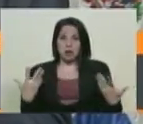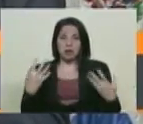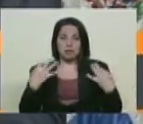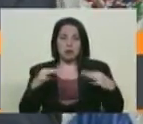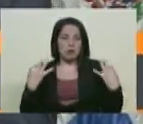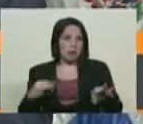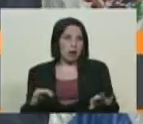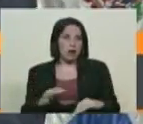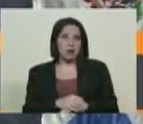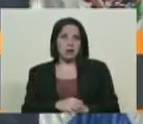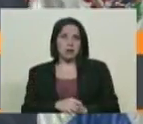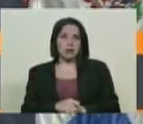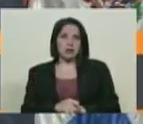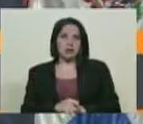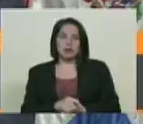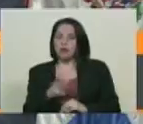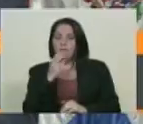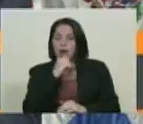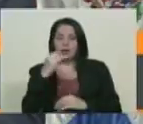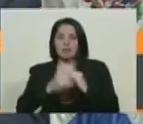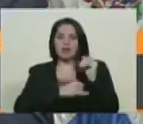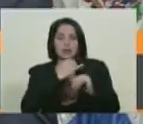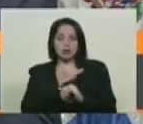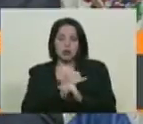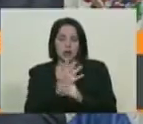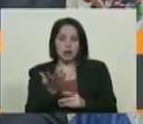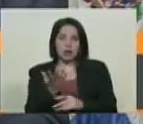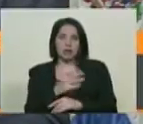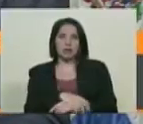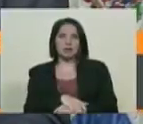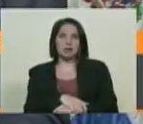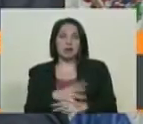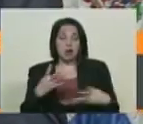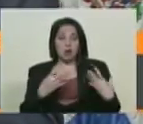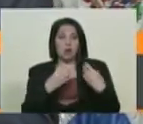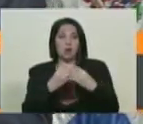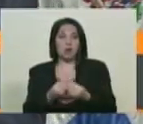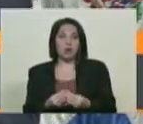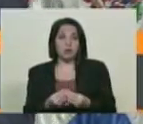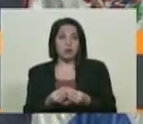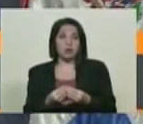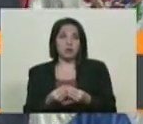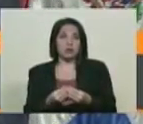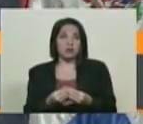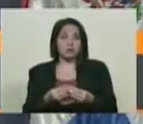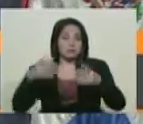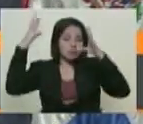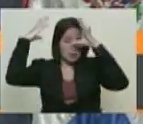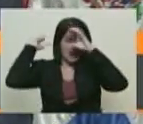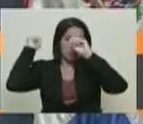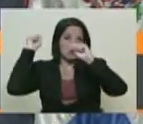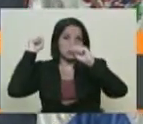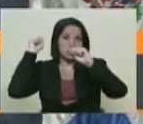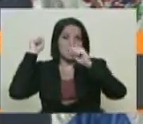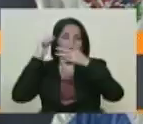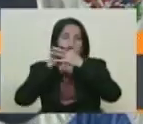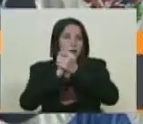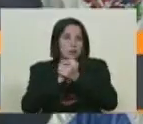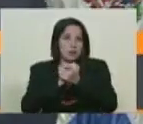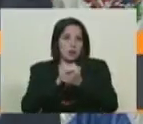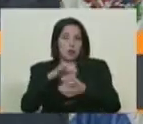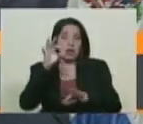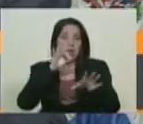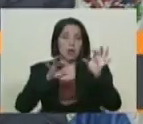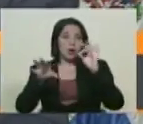oposición venezolana, que estará, sí, acompañada por cancilleres amigos